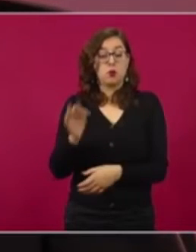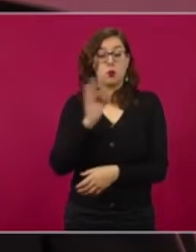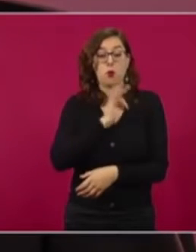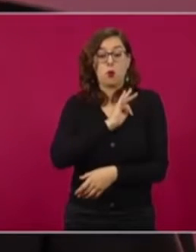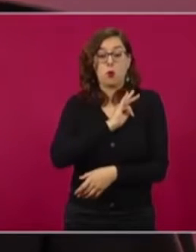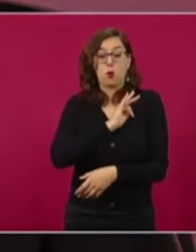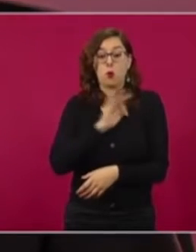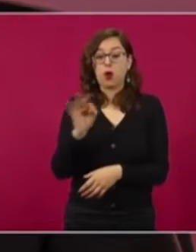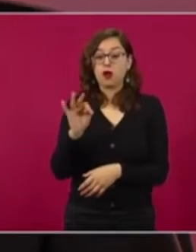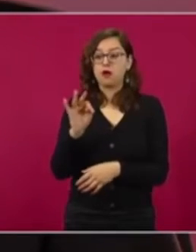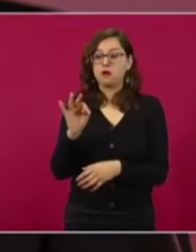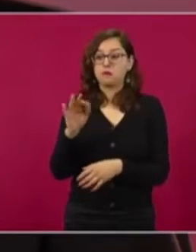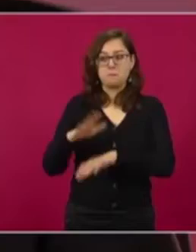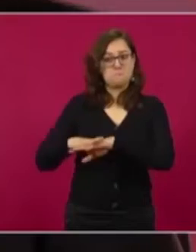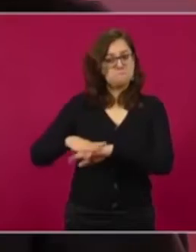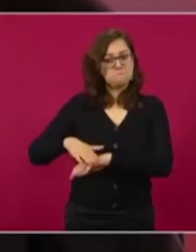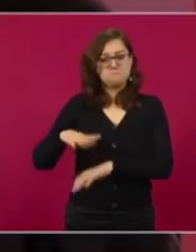hasta